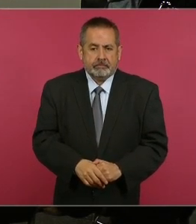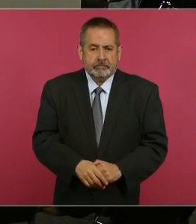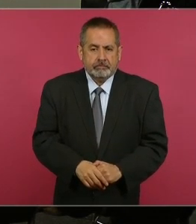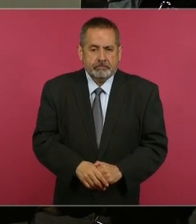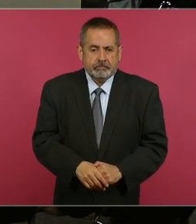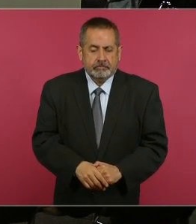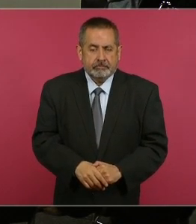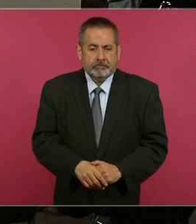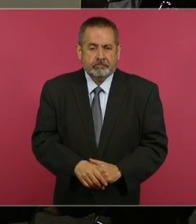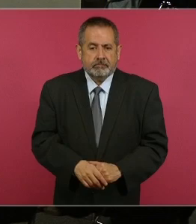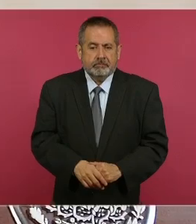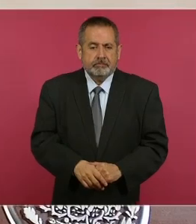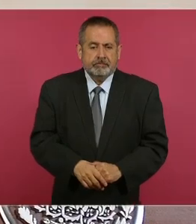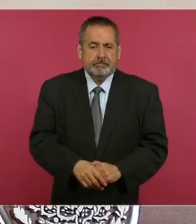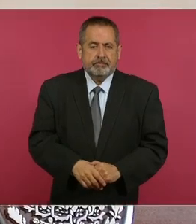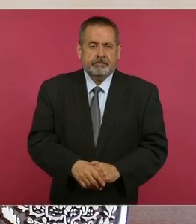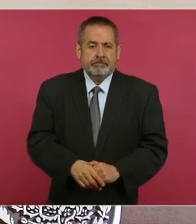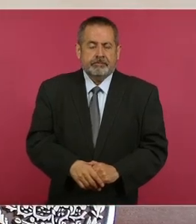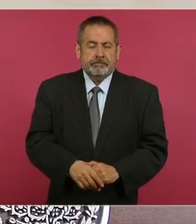si no